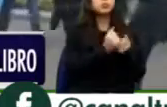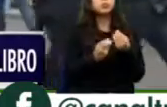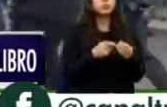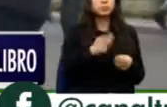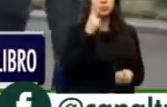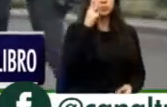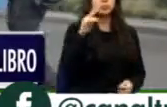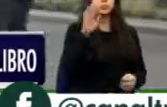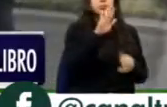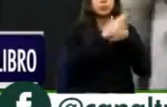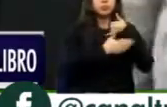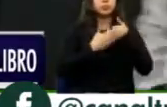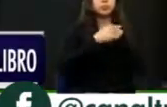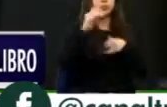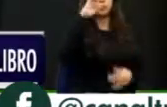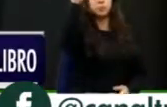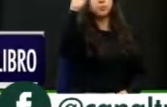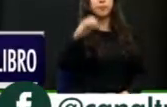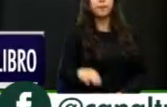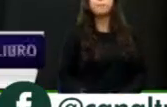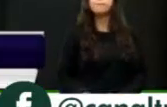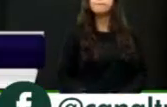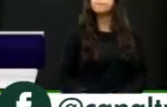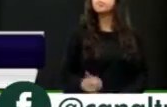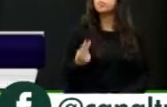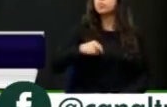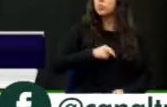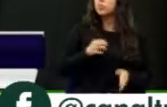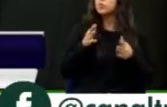esta región del país. A la formación